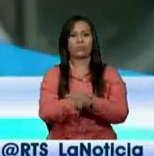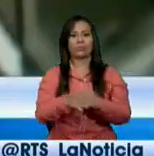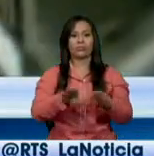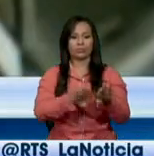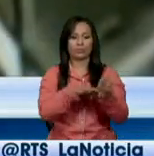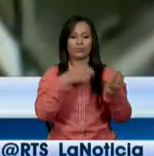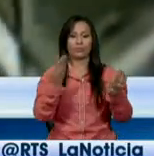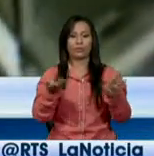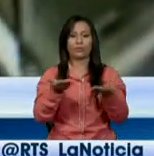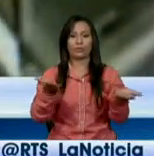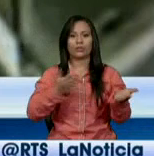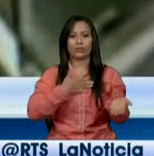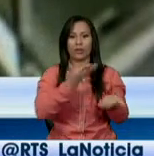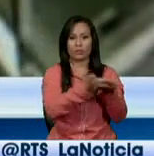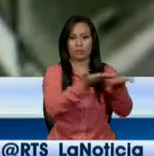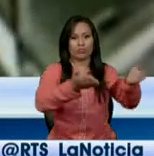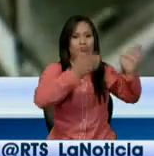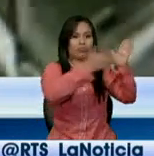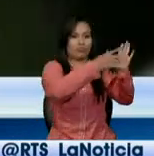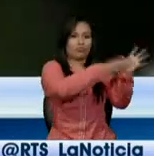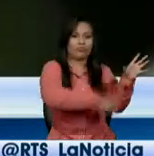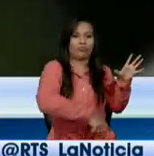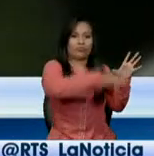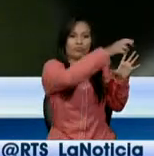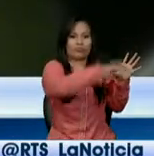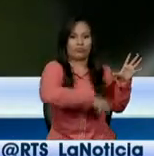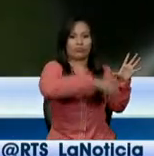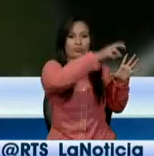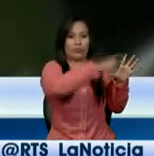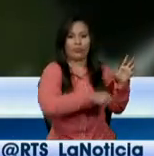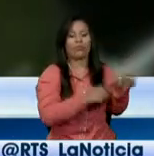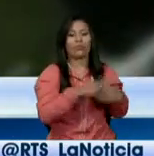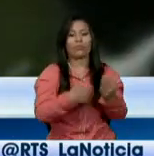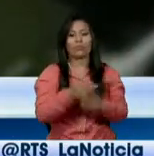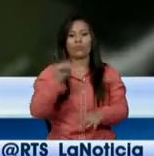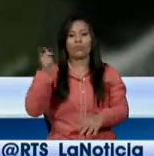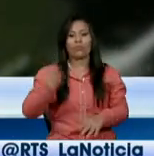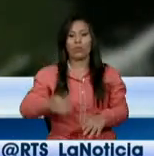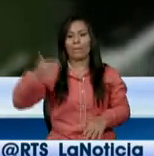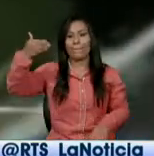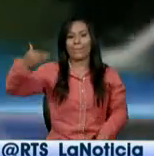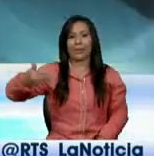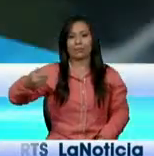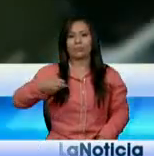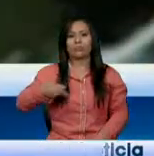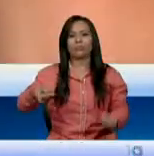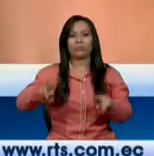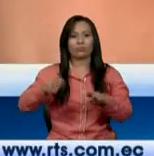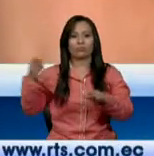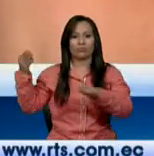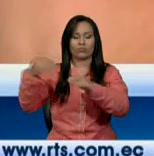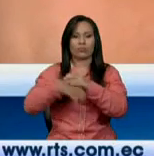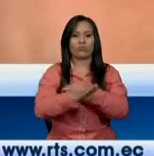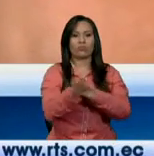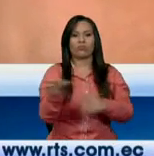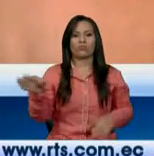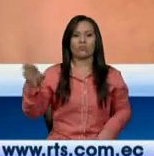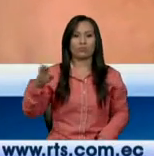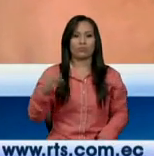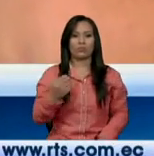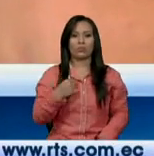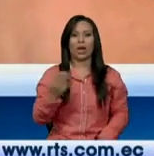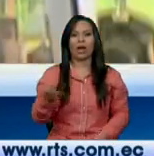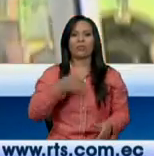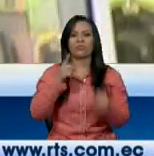adentro donde están todas las mercaderías. Los dos andaban armados, entró el otro más pequeño, entró y nos